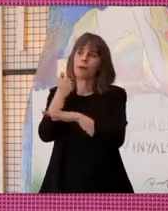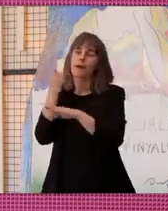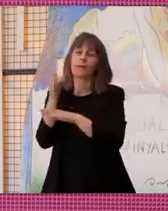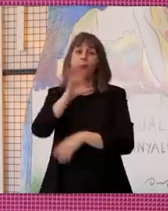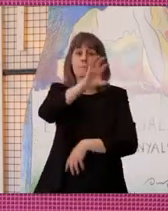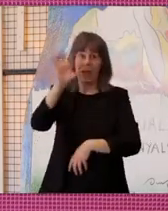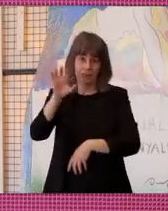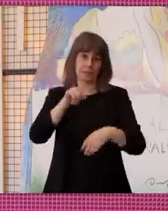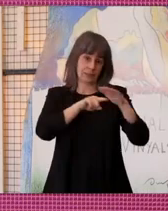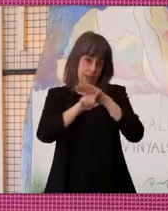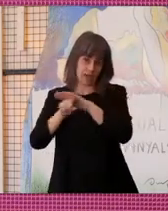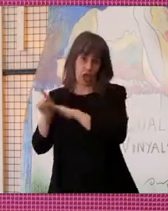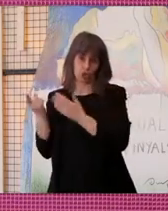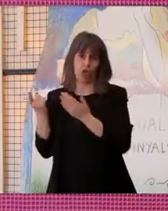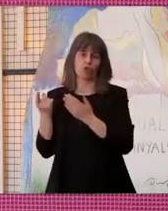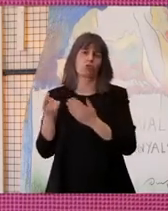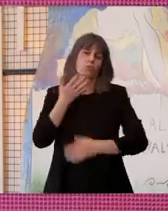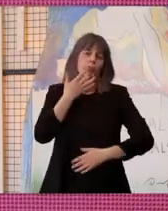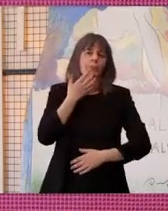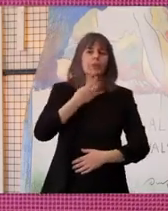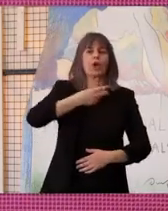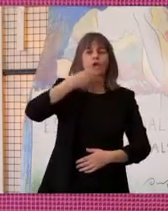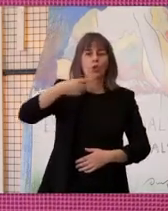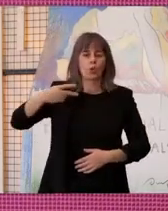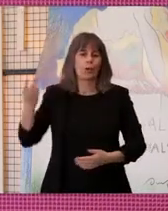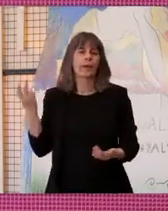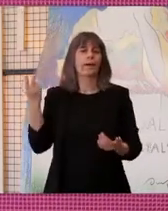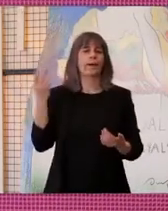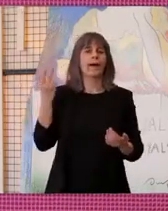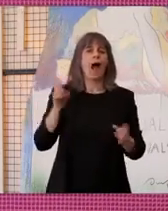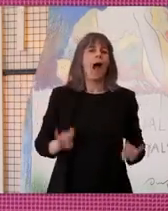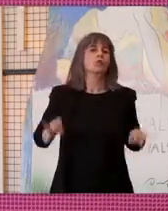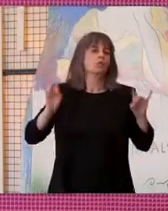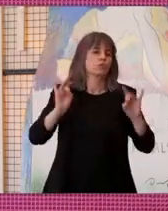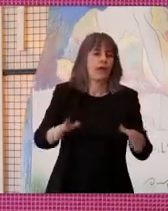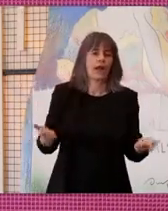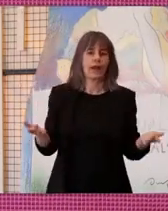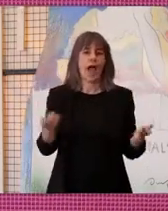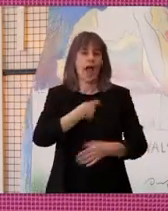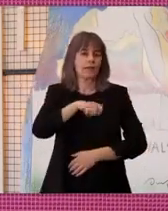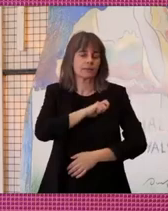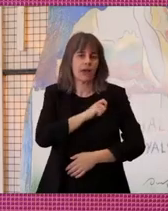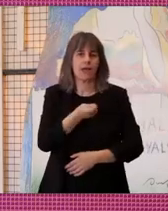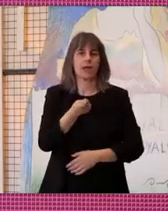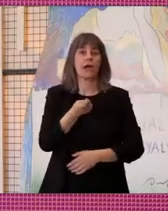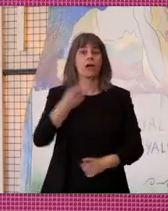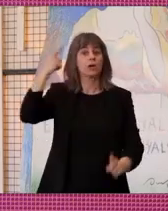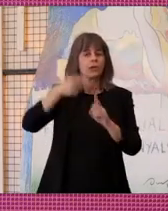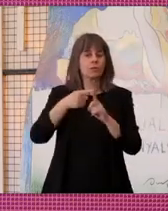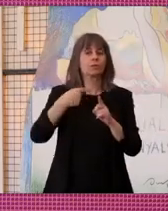desarrollados fundamentalmente Noruega Australia también España para